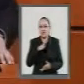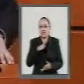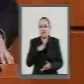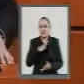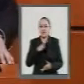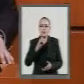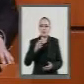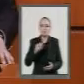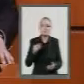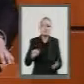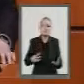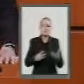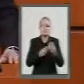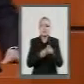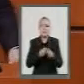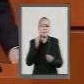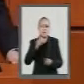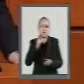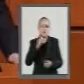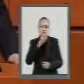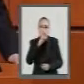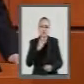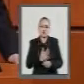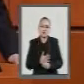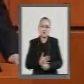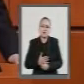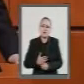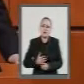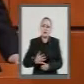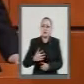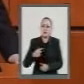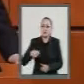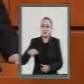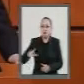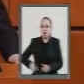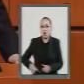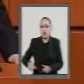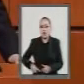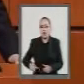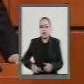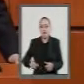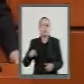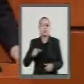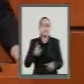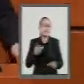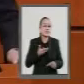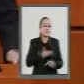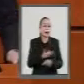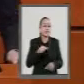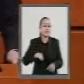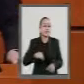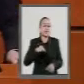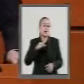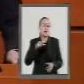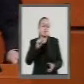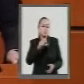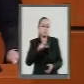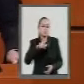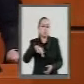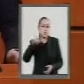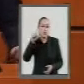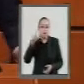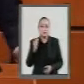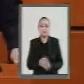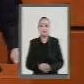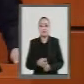es la distracción en la que ha incurrido el titular del gobierno estatal, porque es